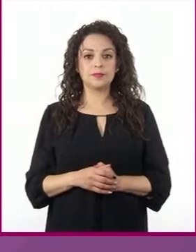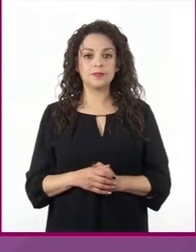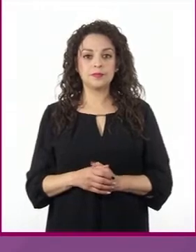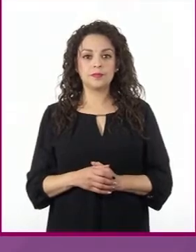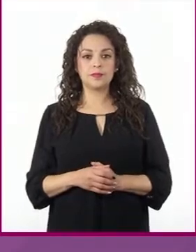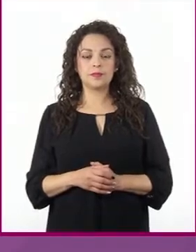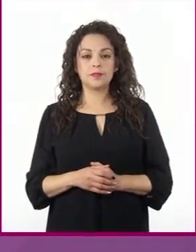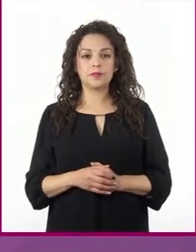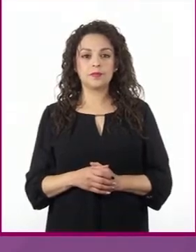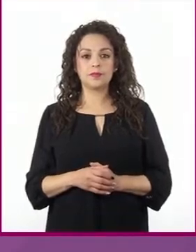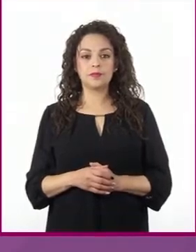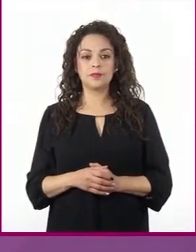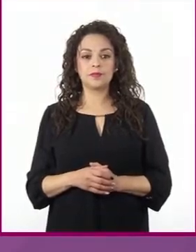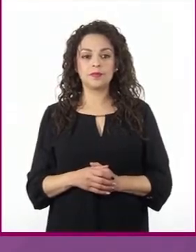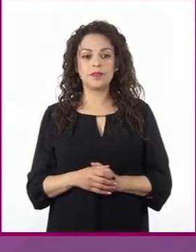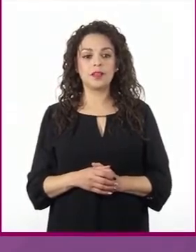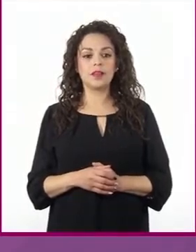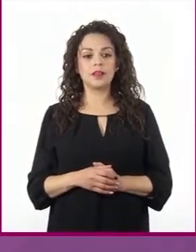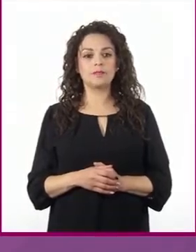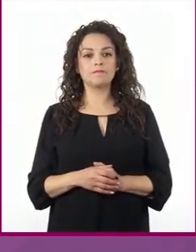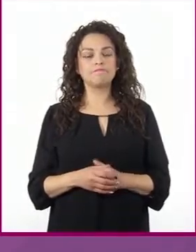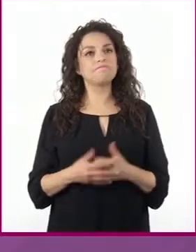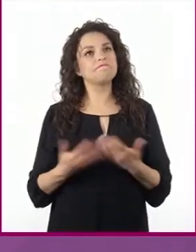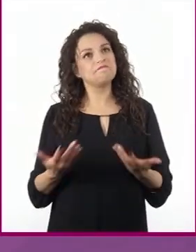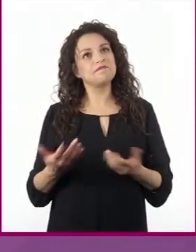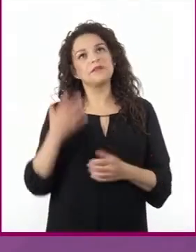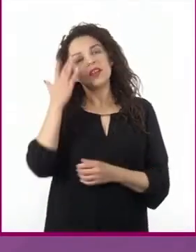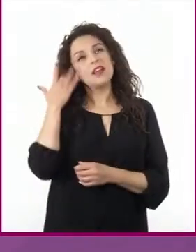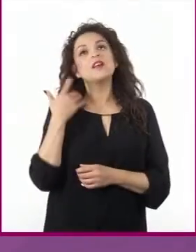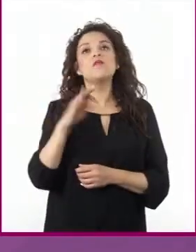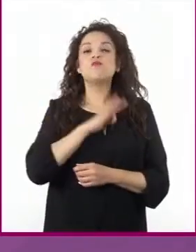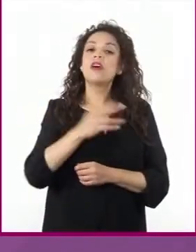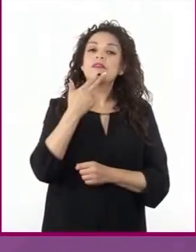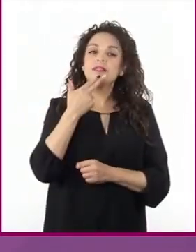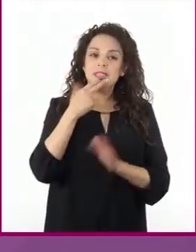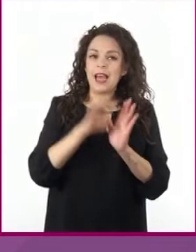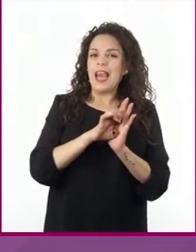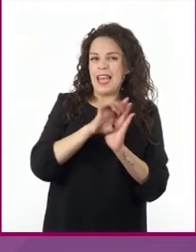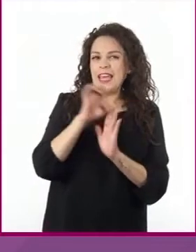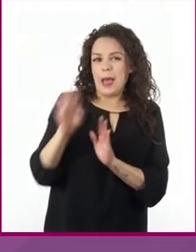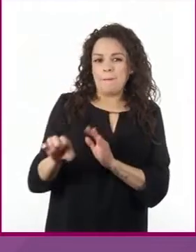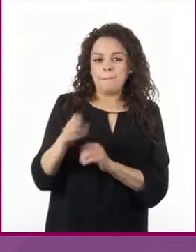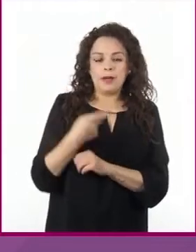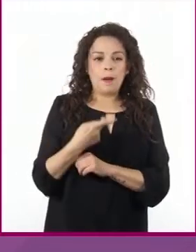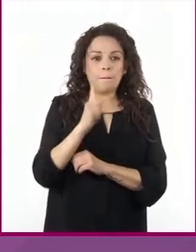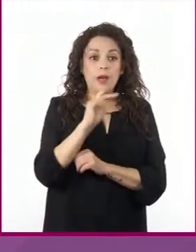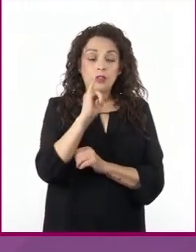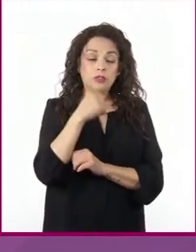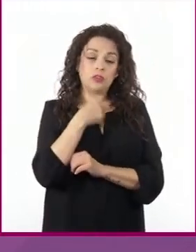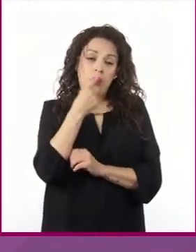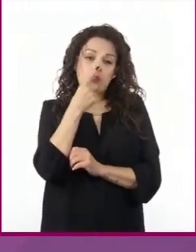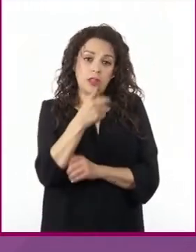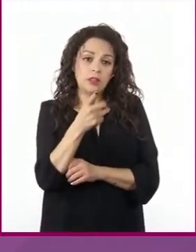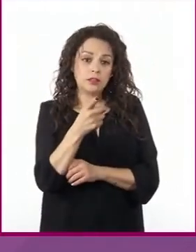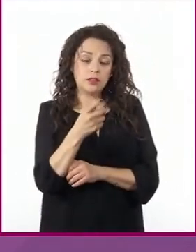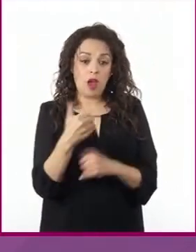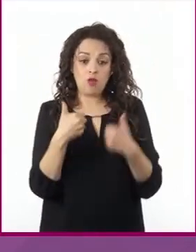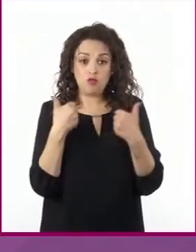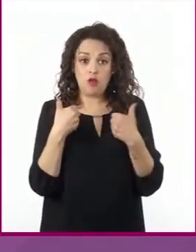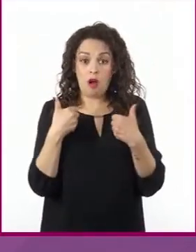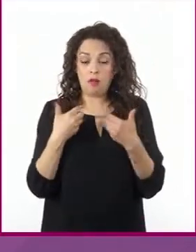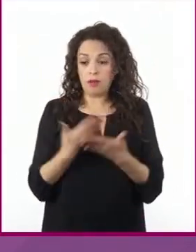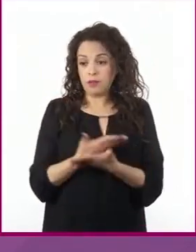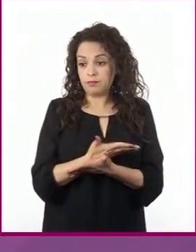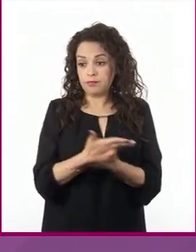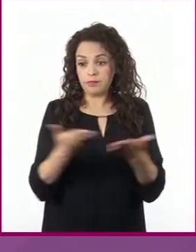Básicamente, yo no diría servir de ejemplos, pero sí indicar a las nuevas generaciones las cosas